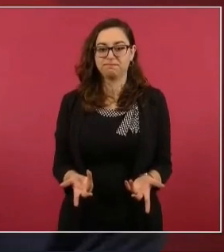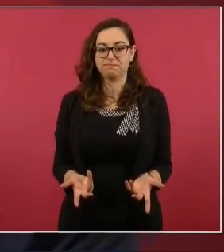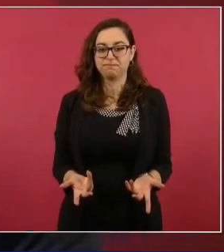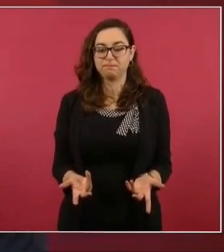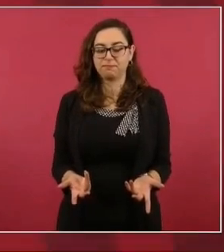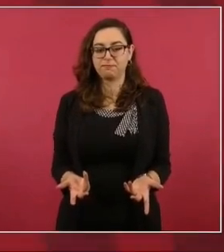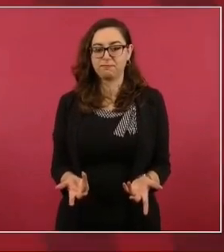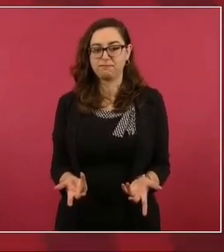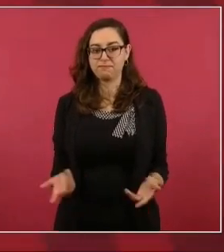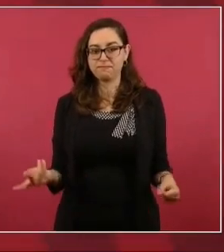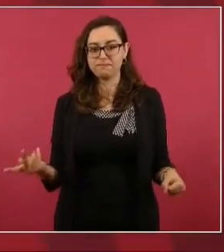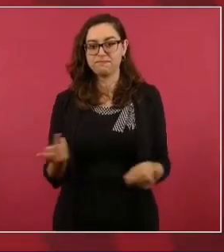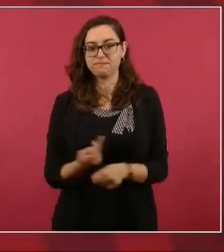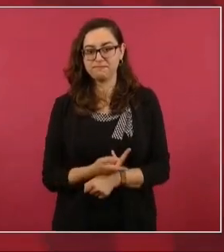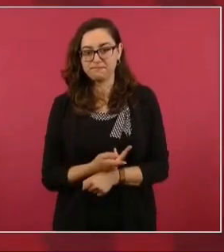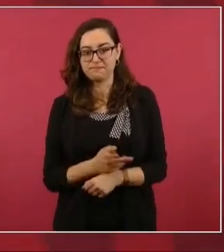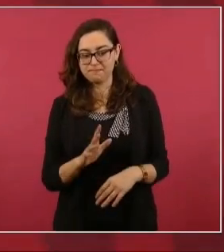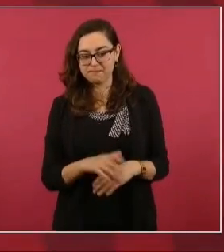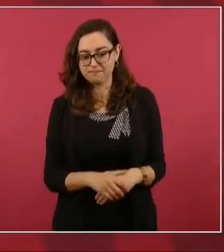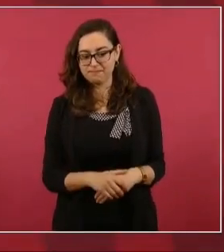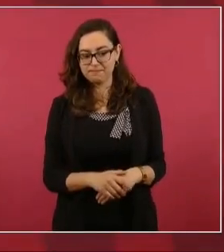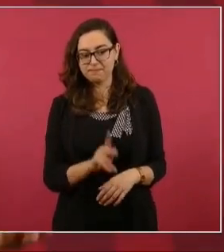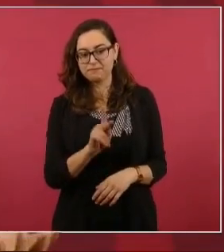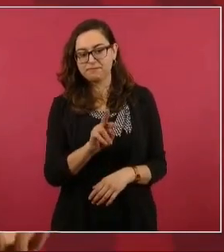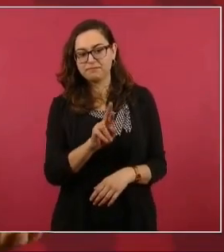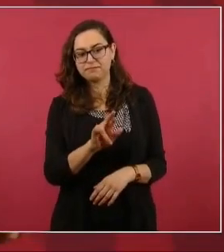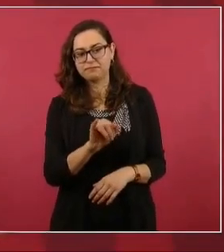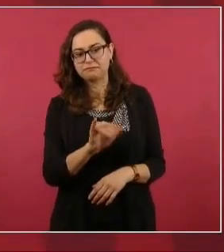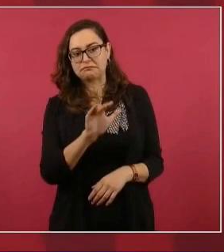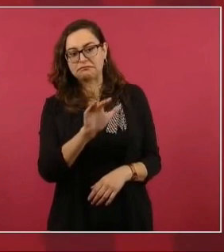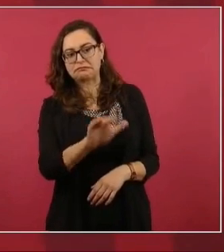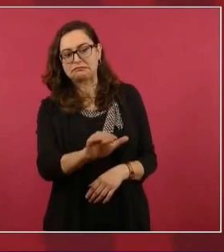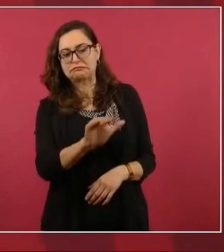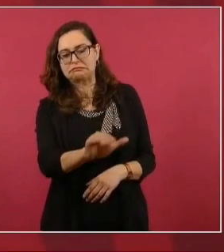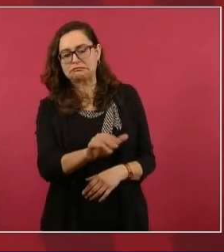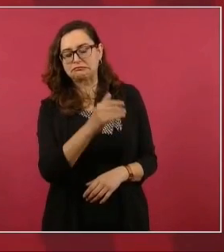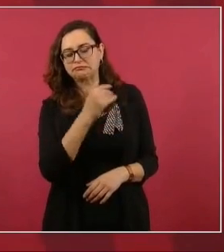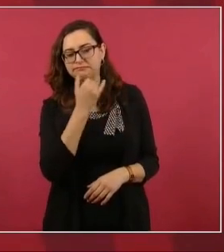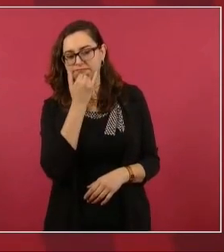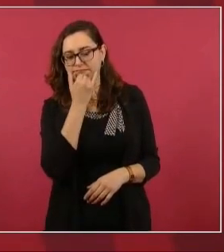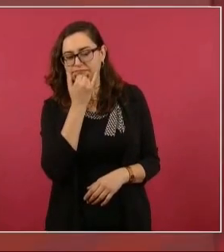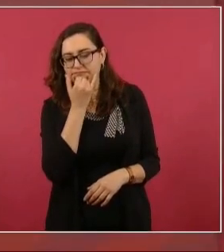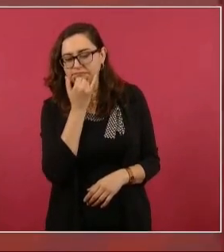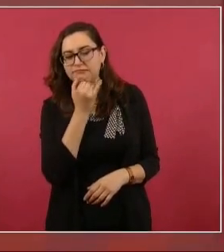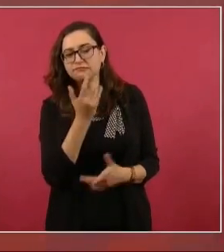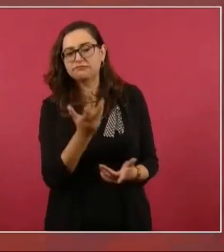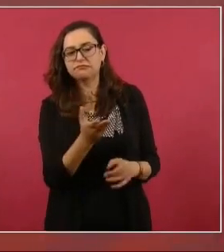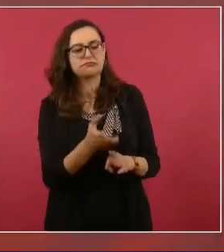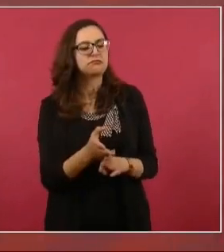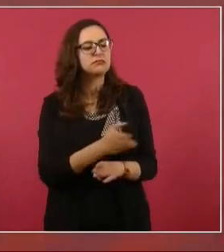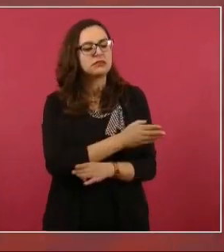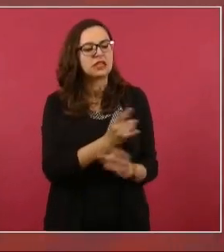¿dónde está la declaración de principios, el programa de acción?